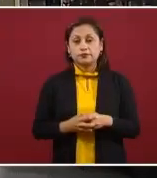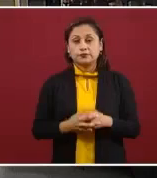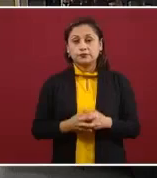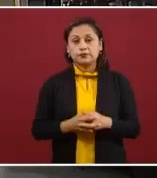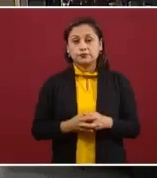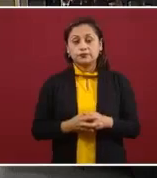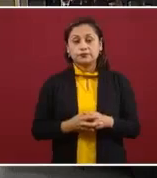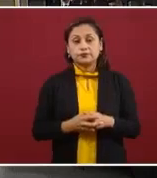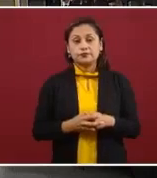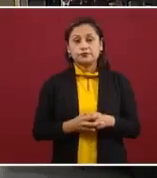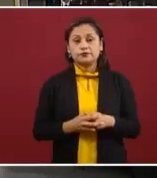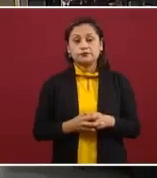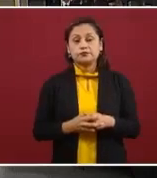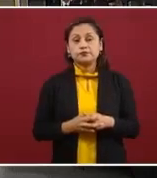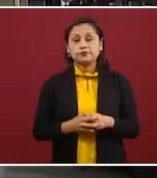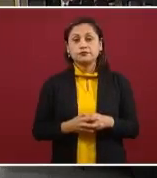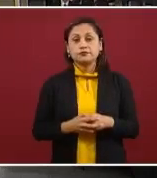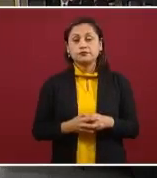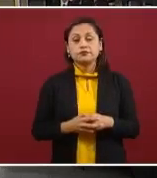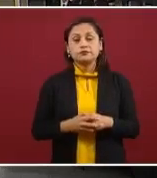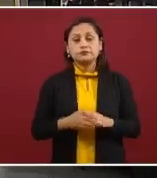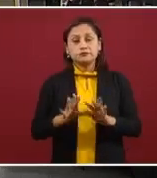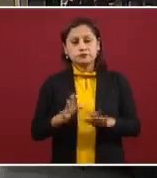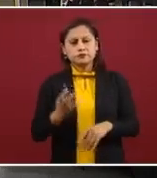Sobre el tema,